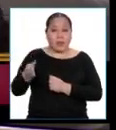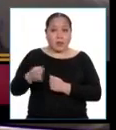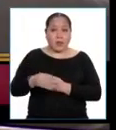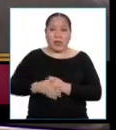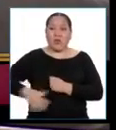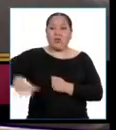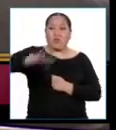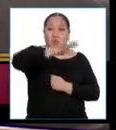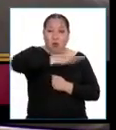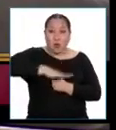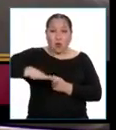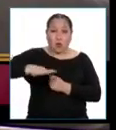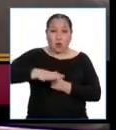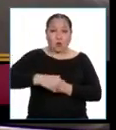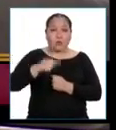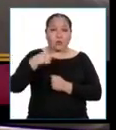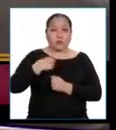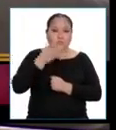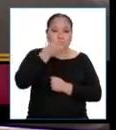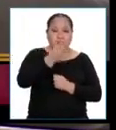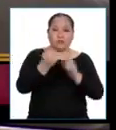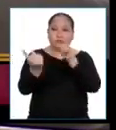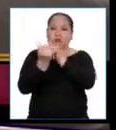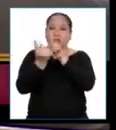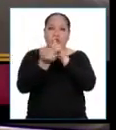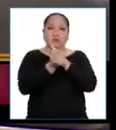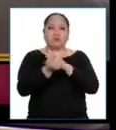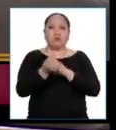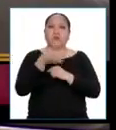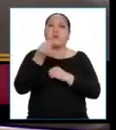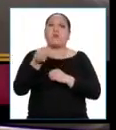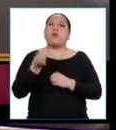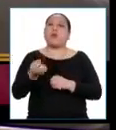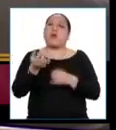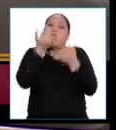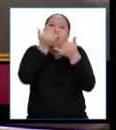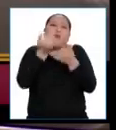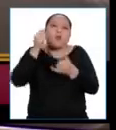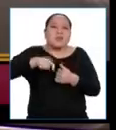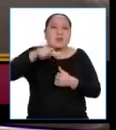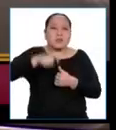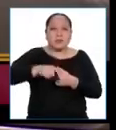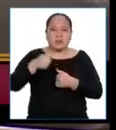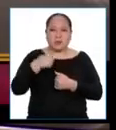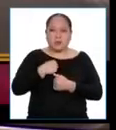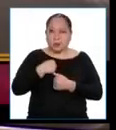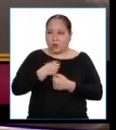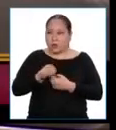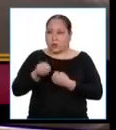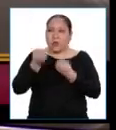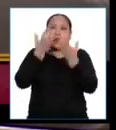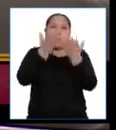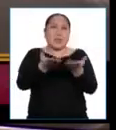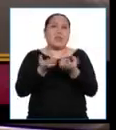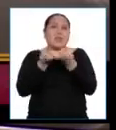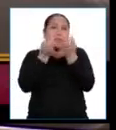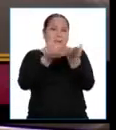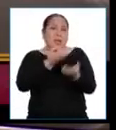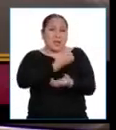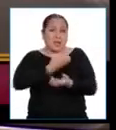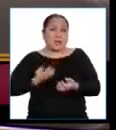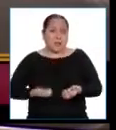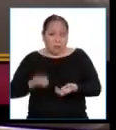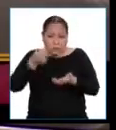nivel nacional, donde voy me dicen, ¿por qué hoy lo necesito? Yo le di al Estado que tenía